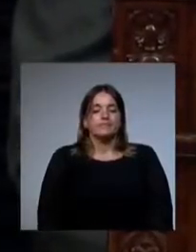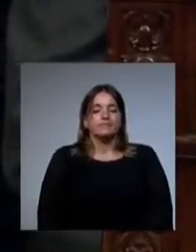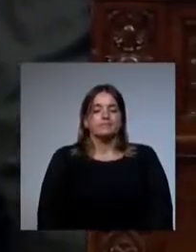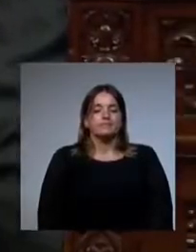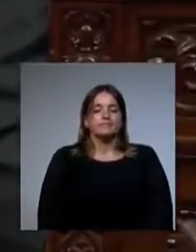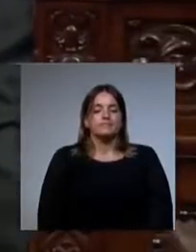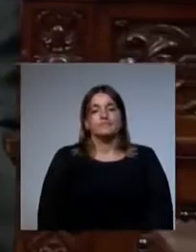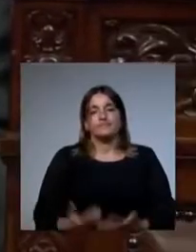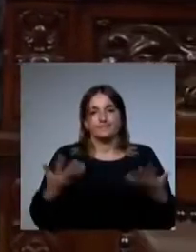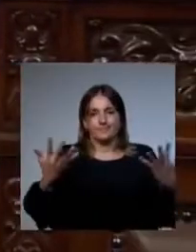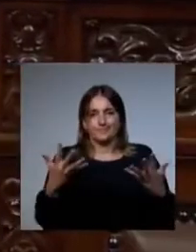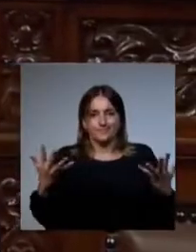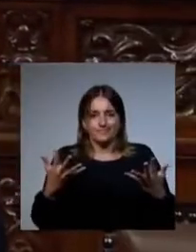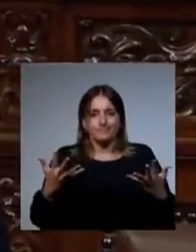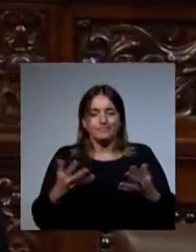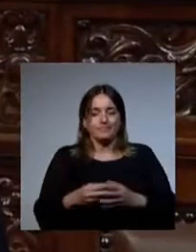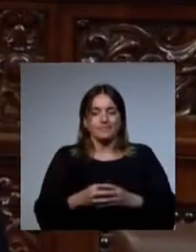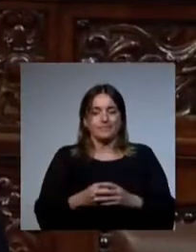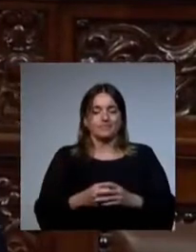Les voy a hacer